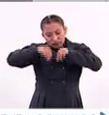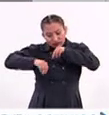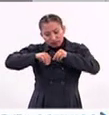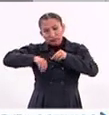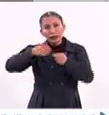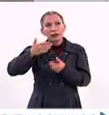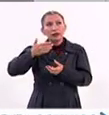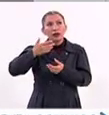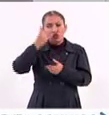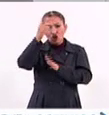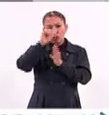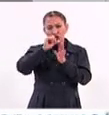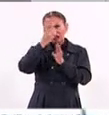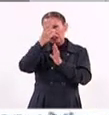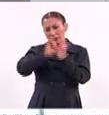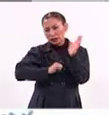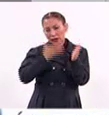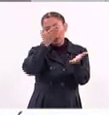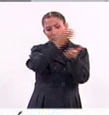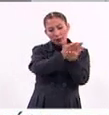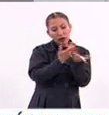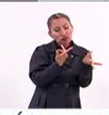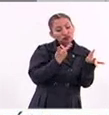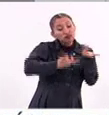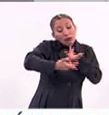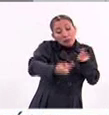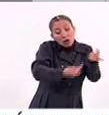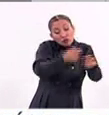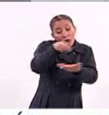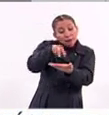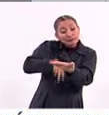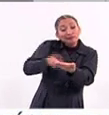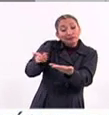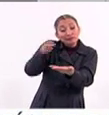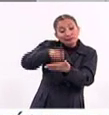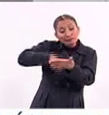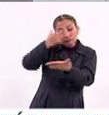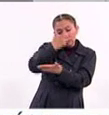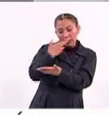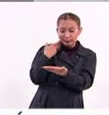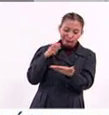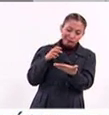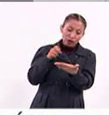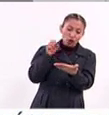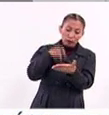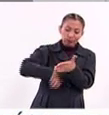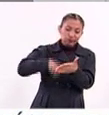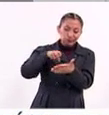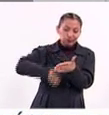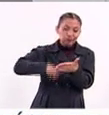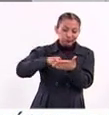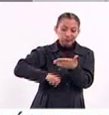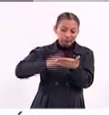y cada 2 o 3 meses íbamos a verlo con resultados y él nos daba